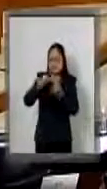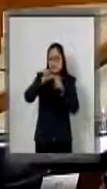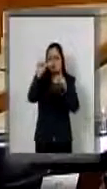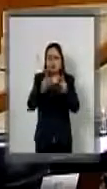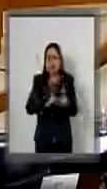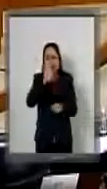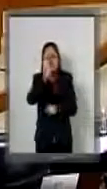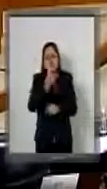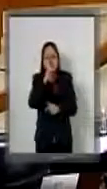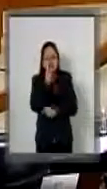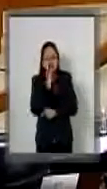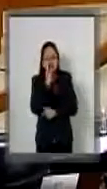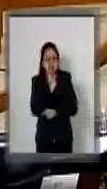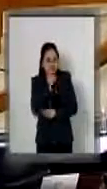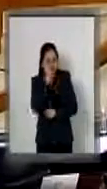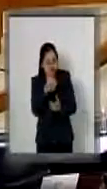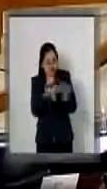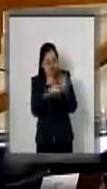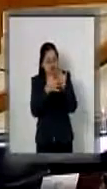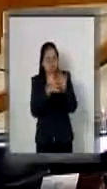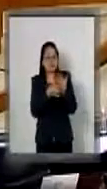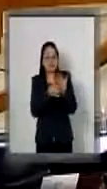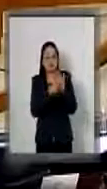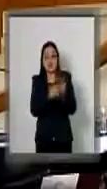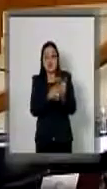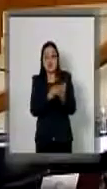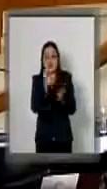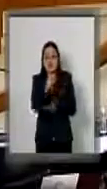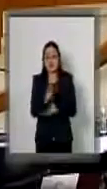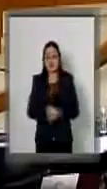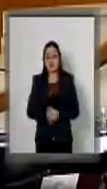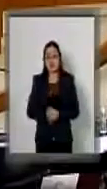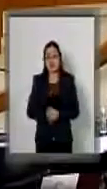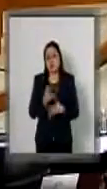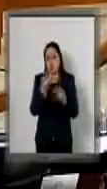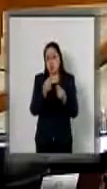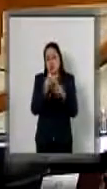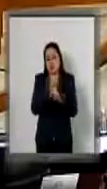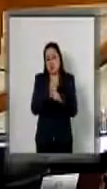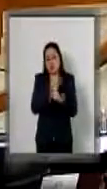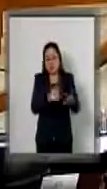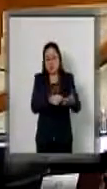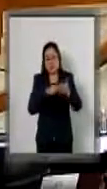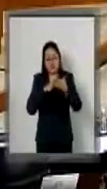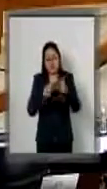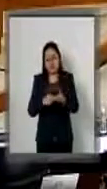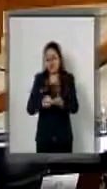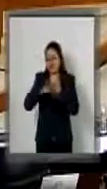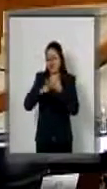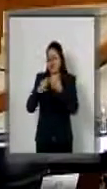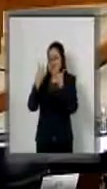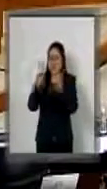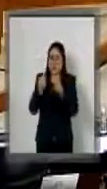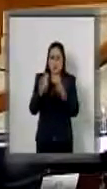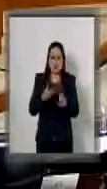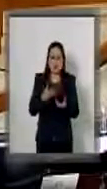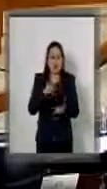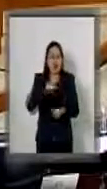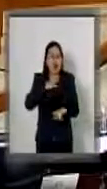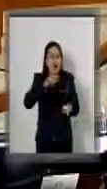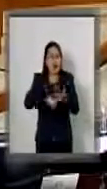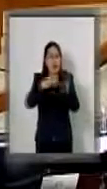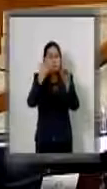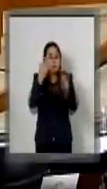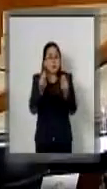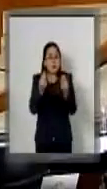policía nos han dado más que números y estadísticas, nos han dejado miles de